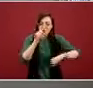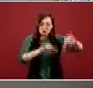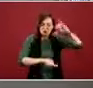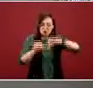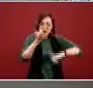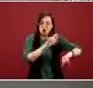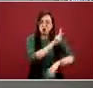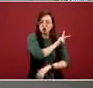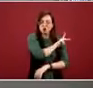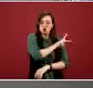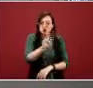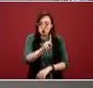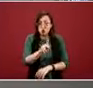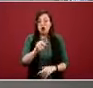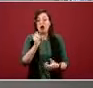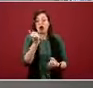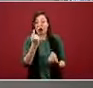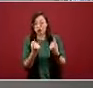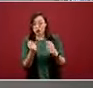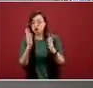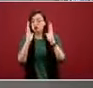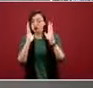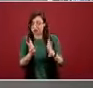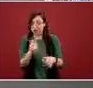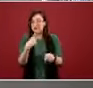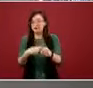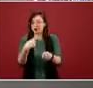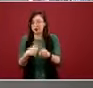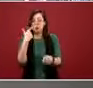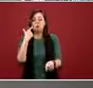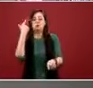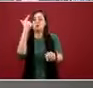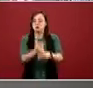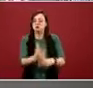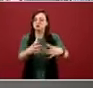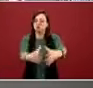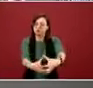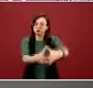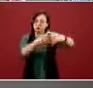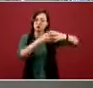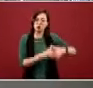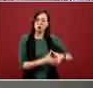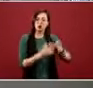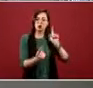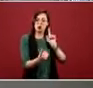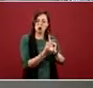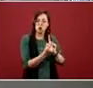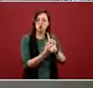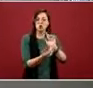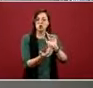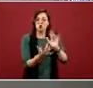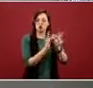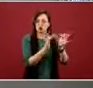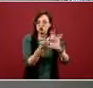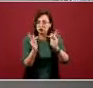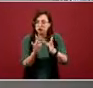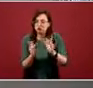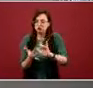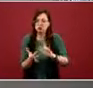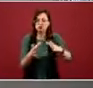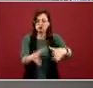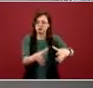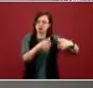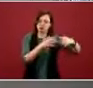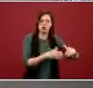todos los casos confirmados y poner en cuarentena a los contactos cercanos. Esa es mi primera pregunta: ¿qué va a hacer México frente a